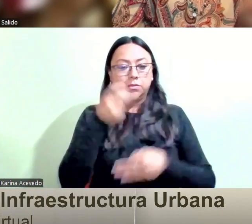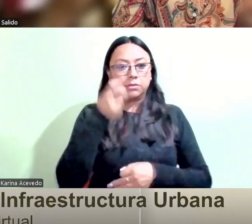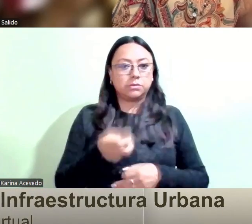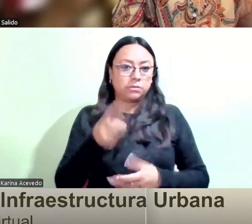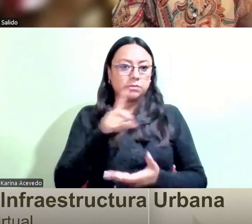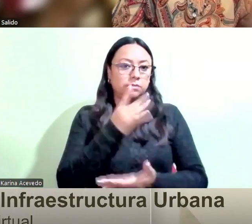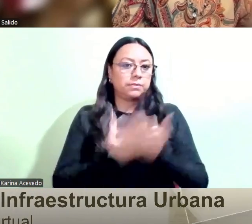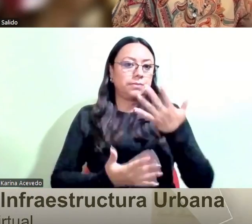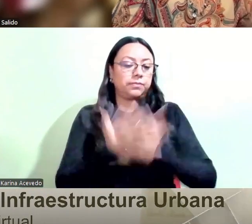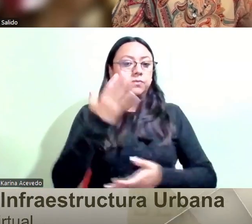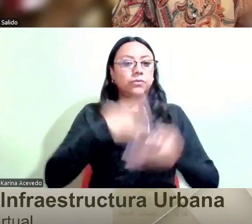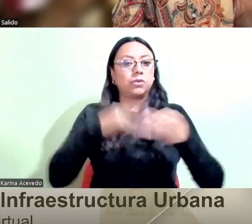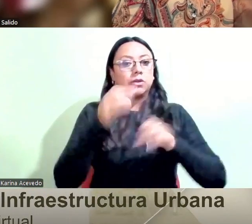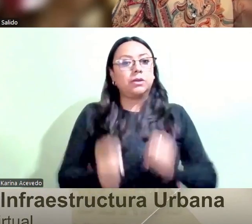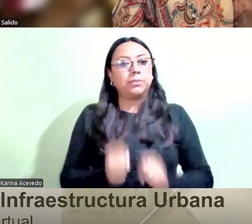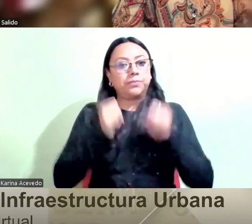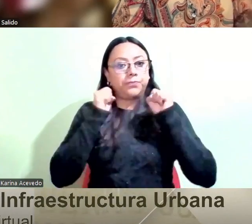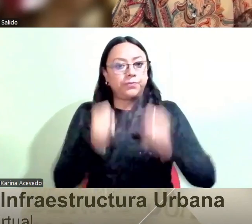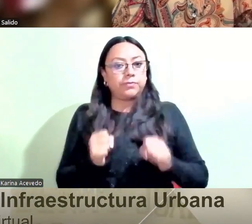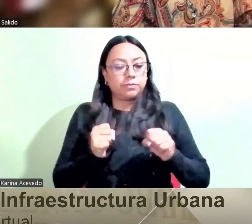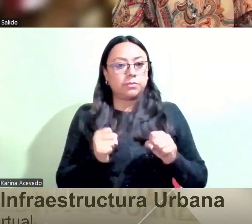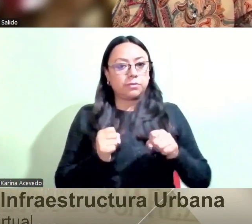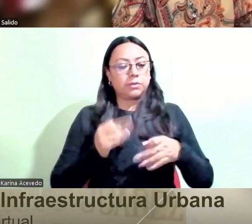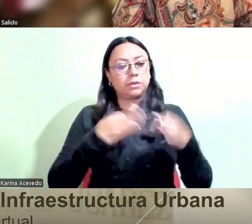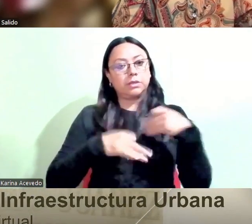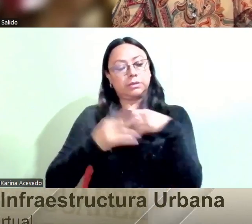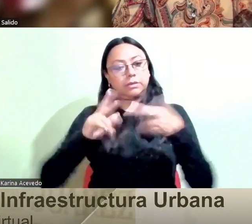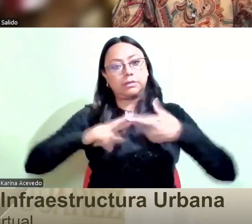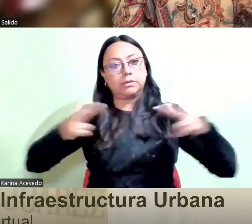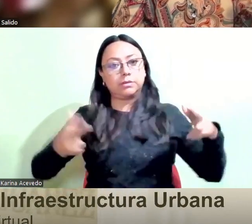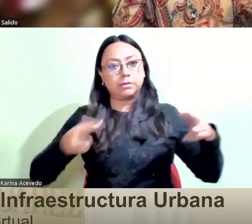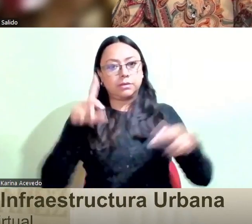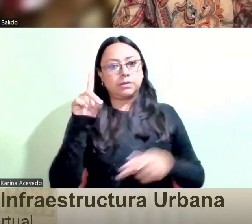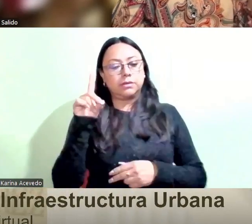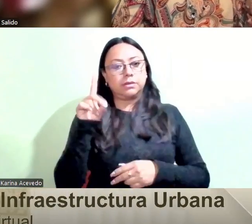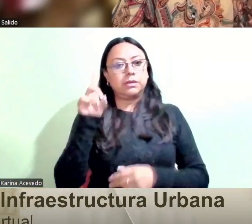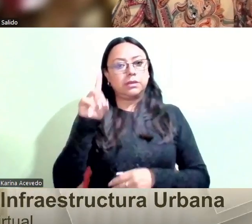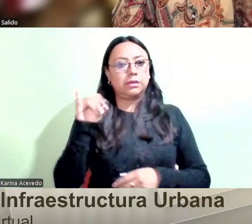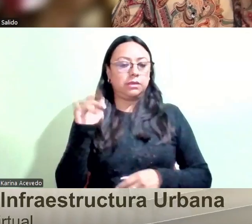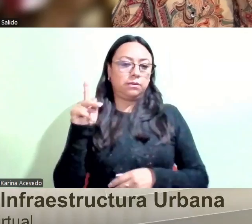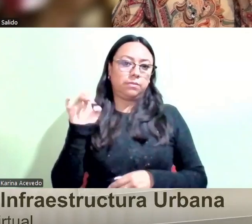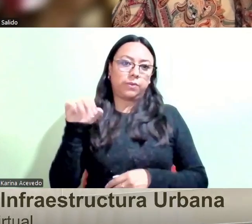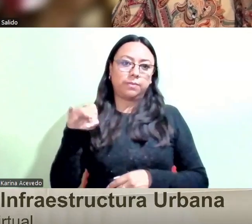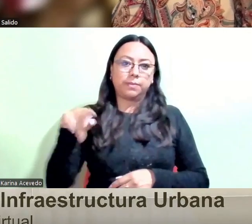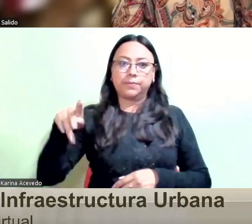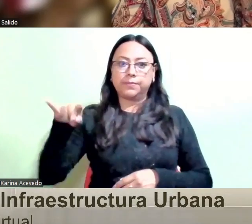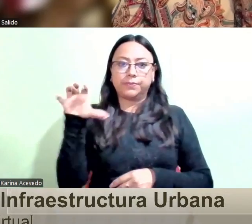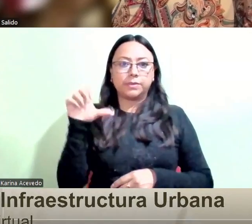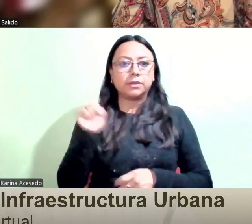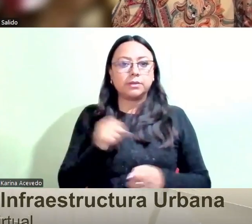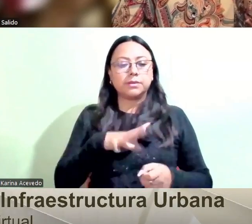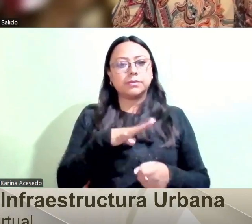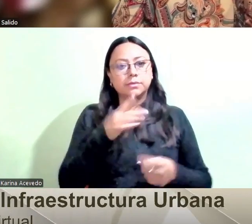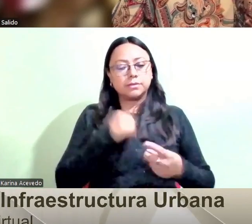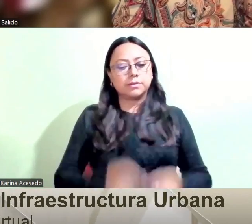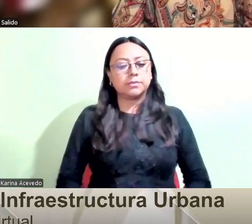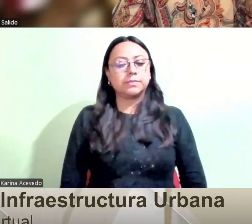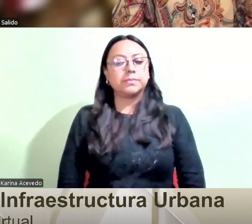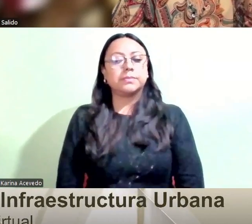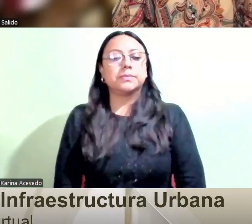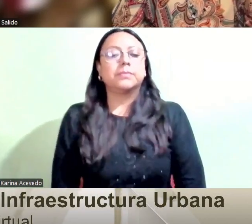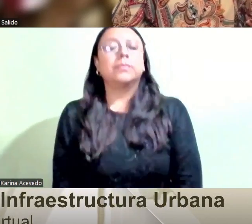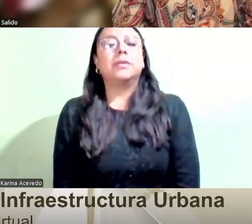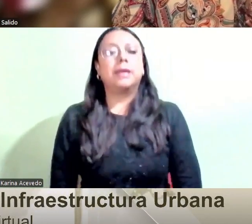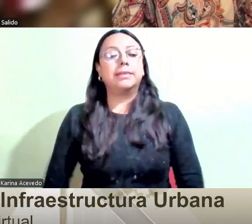además fortalecerá las relaciones diplomáticas que han perdurado entre nuestro país y el gobierno de Canadá. Por último,